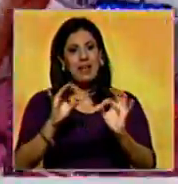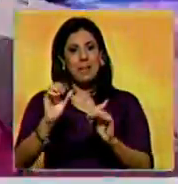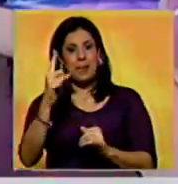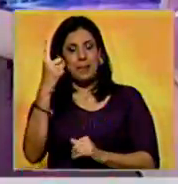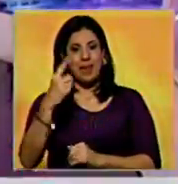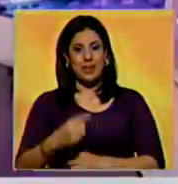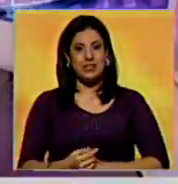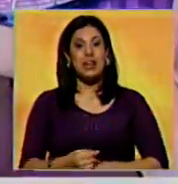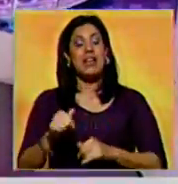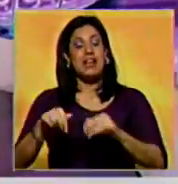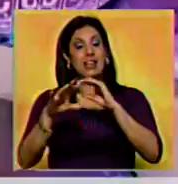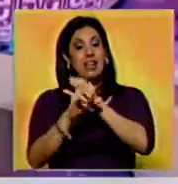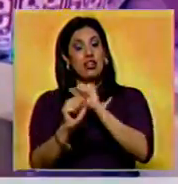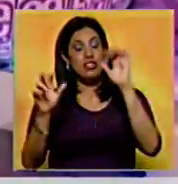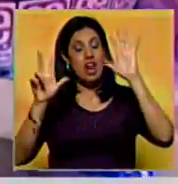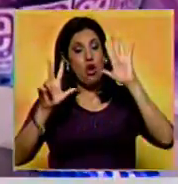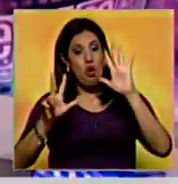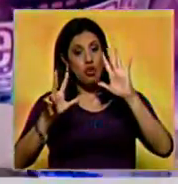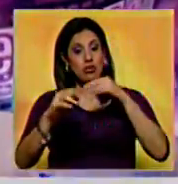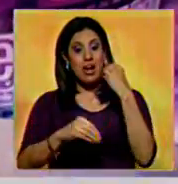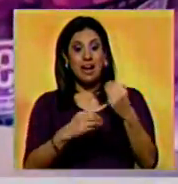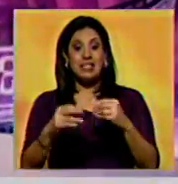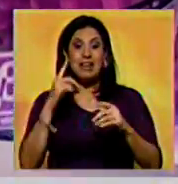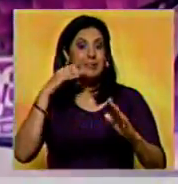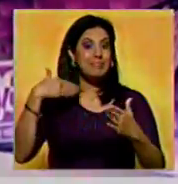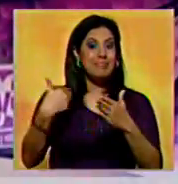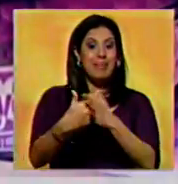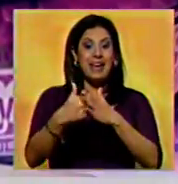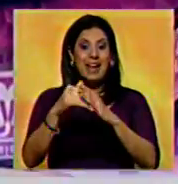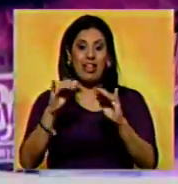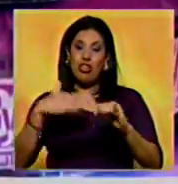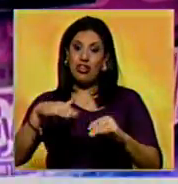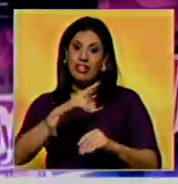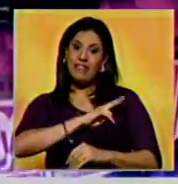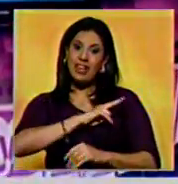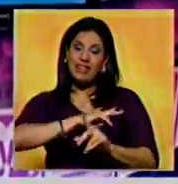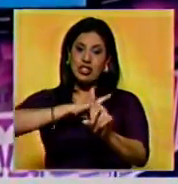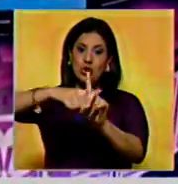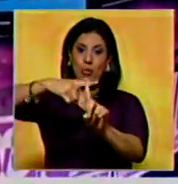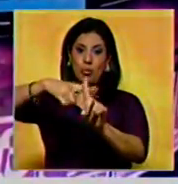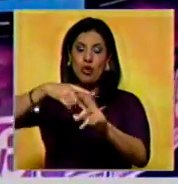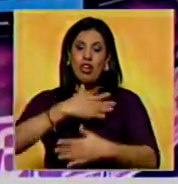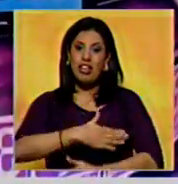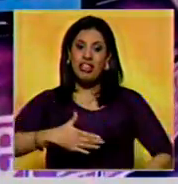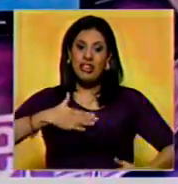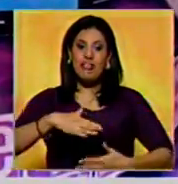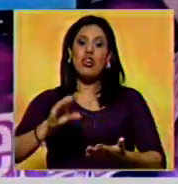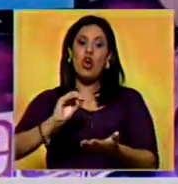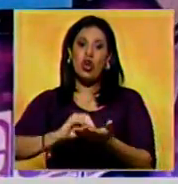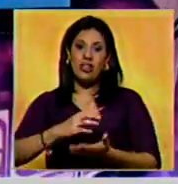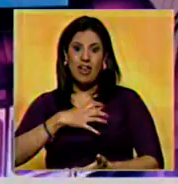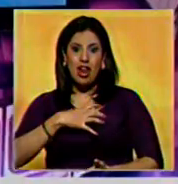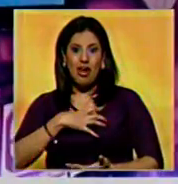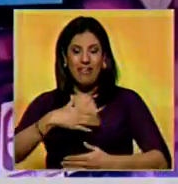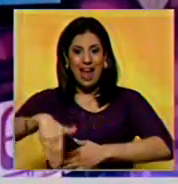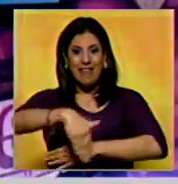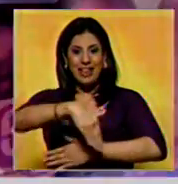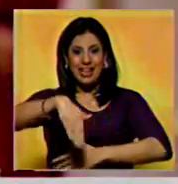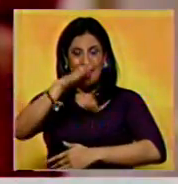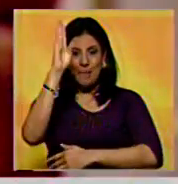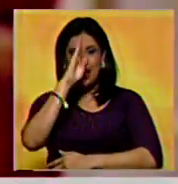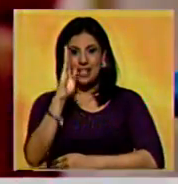vez. Y esta noche a las 8 solo harás una cosa, pegarte a la gran pantalla de Venevisión Plus para disfrutar un nuevo capítulo de Avenida